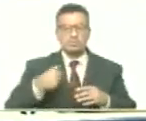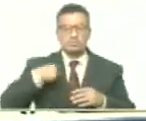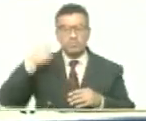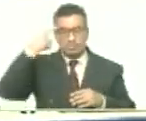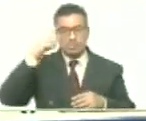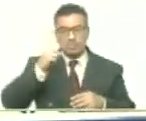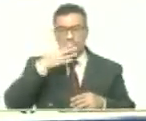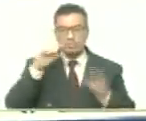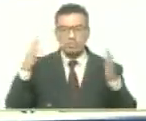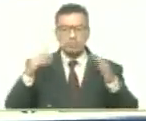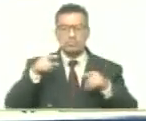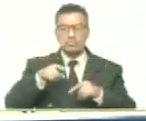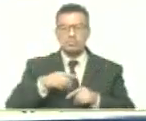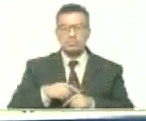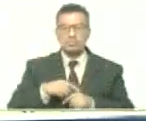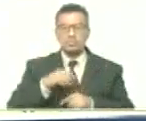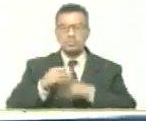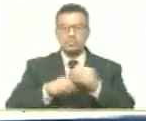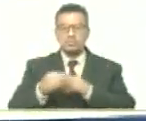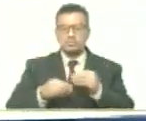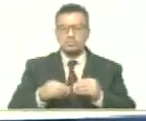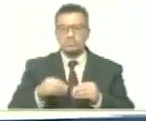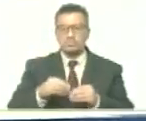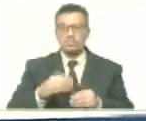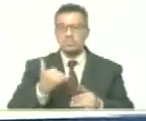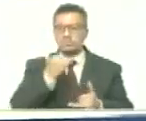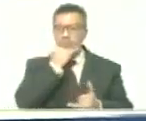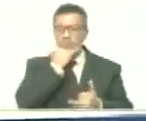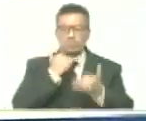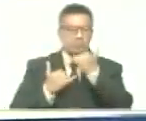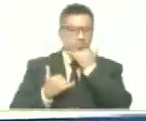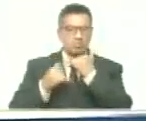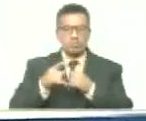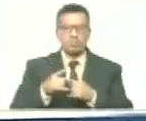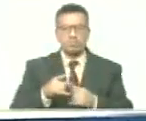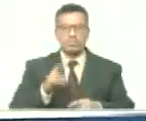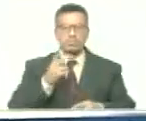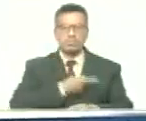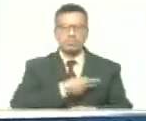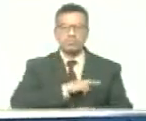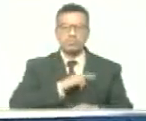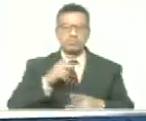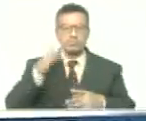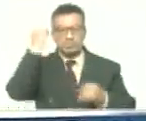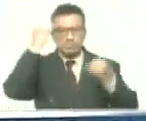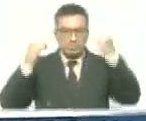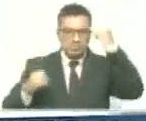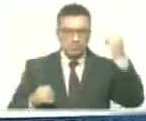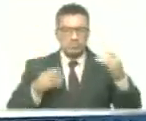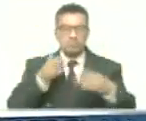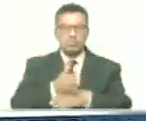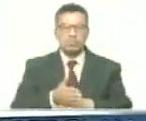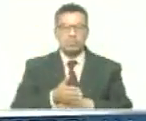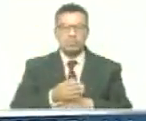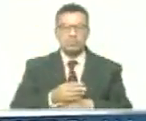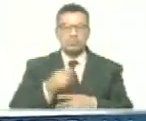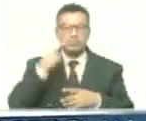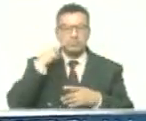muy plausible. O sea que esto que ha ocurrido falló, y no por falta de pericia ni por falta de arrojo de los